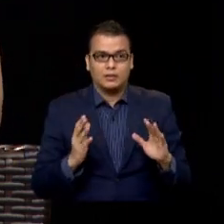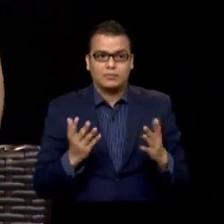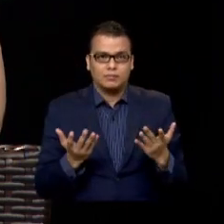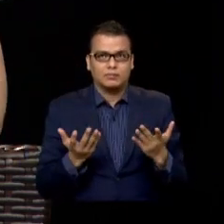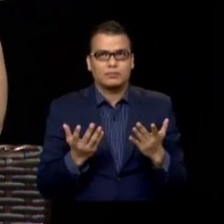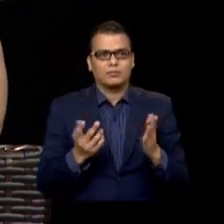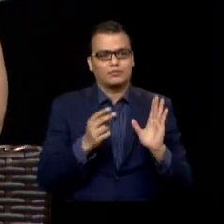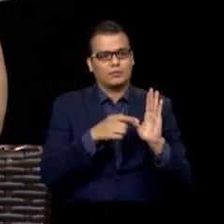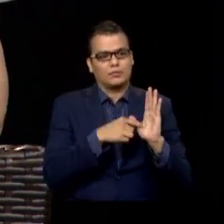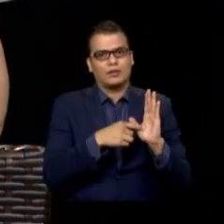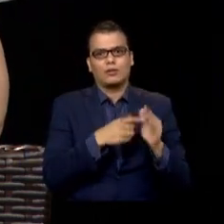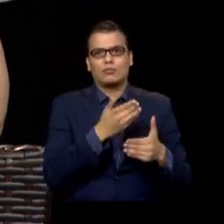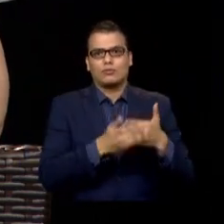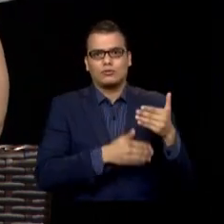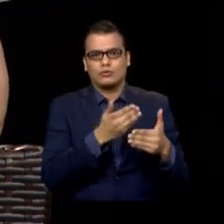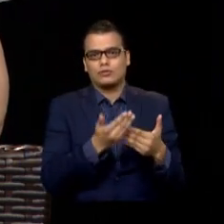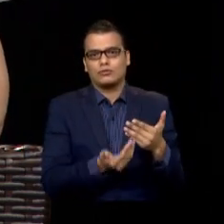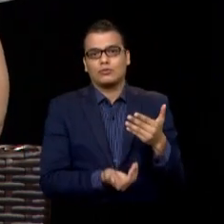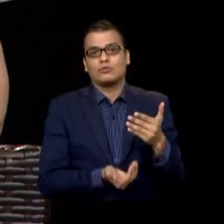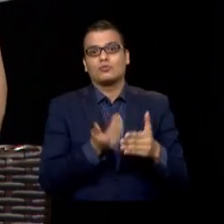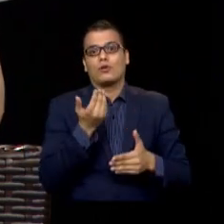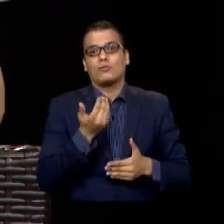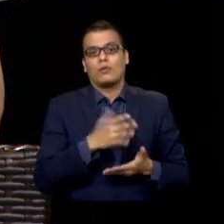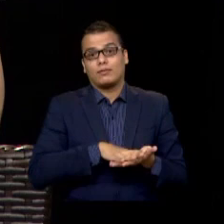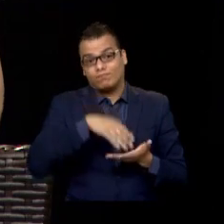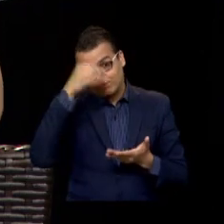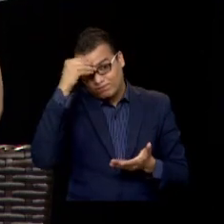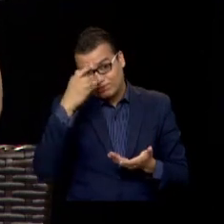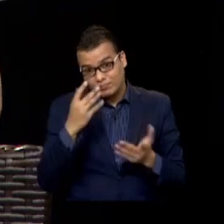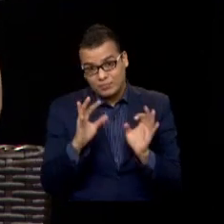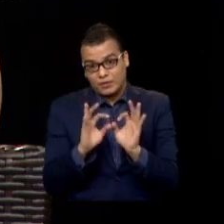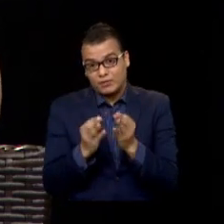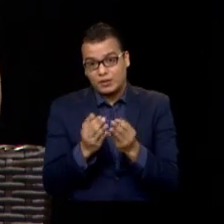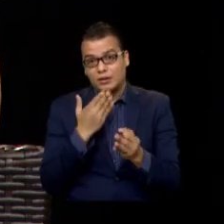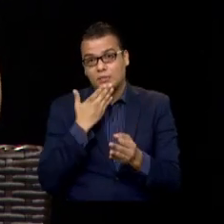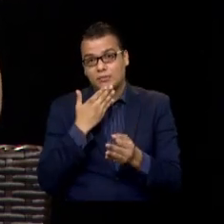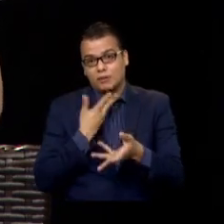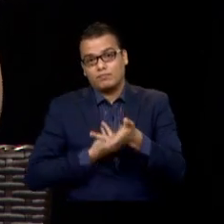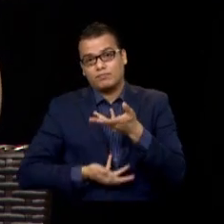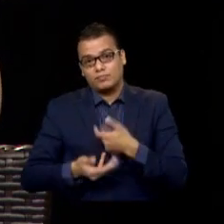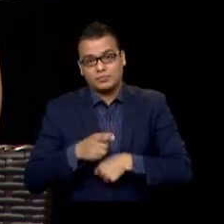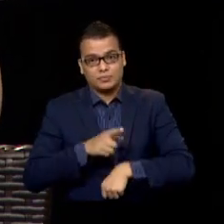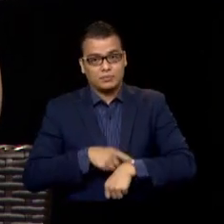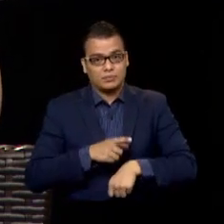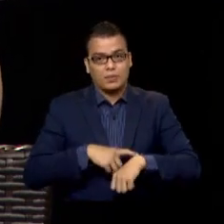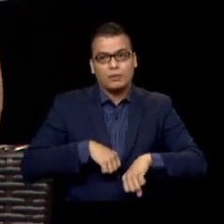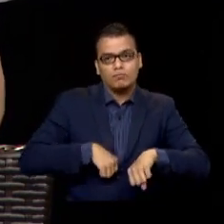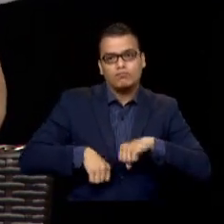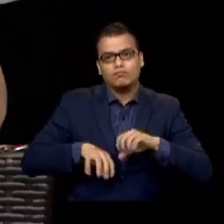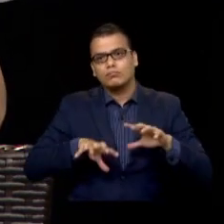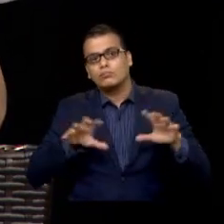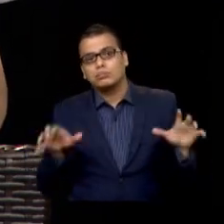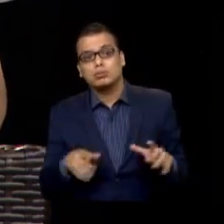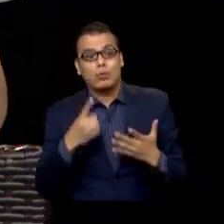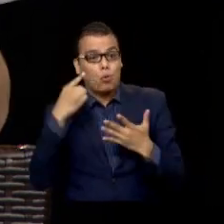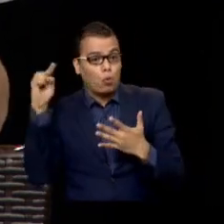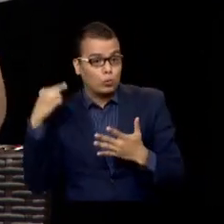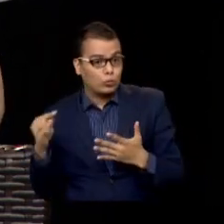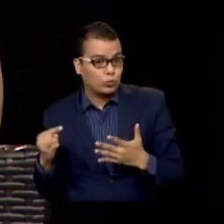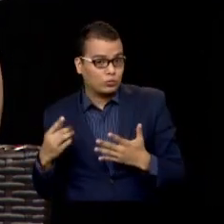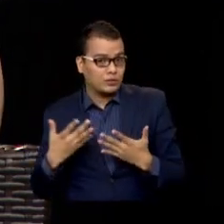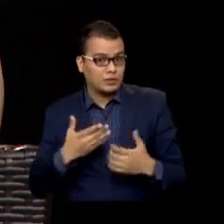nuevas formas de estar en casa y de compartir en familia, o de aprovechar los espacios de la hora de hacer deporte, para ver